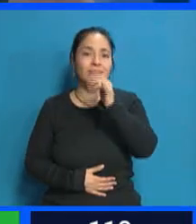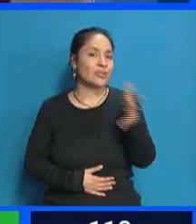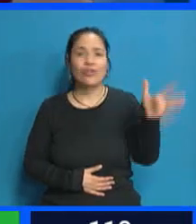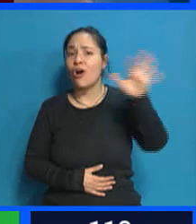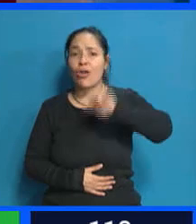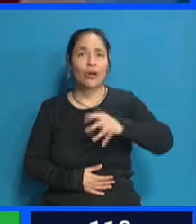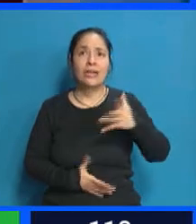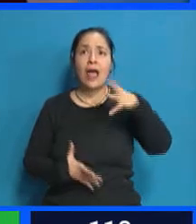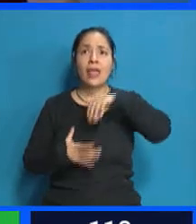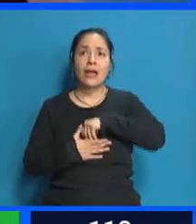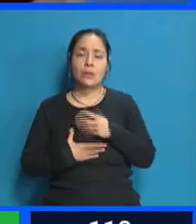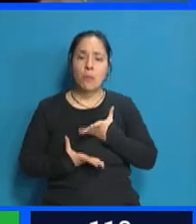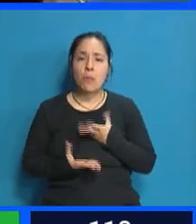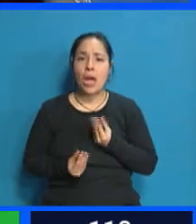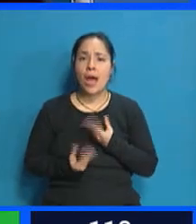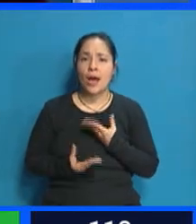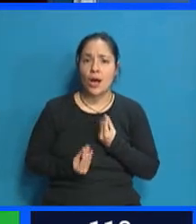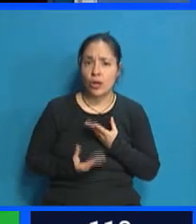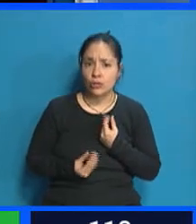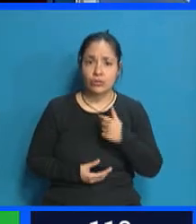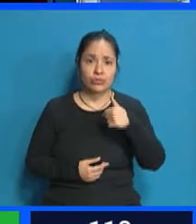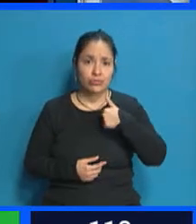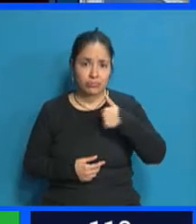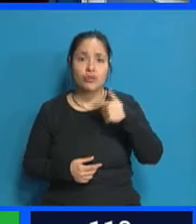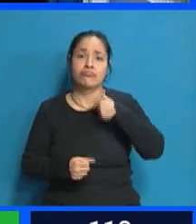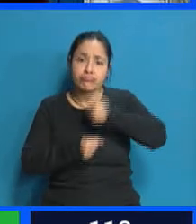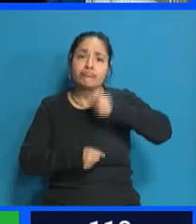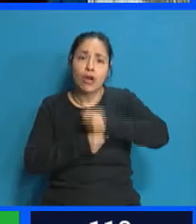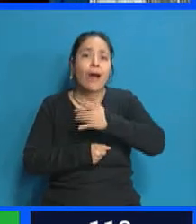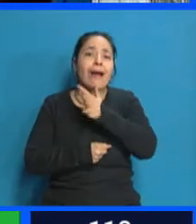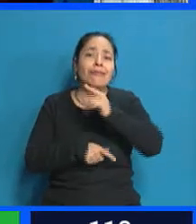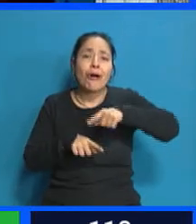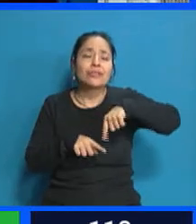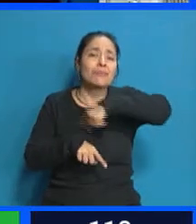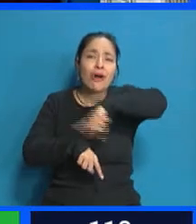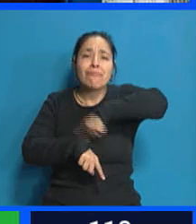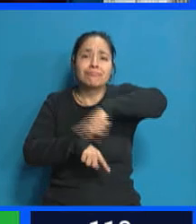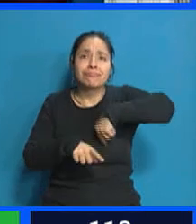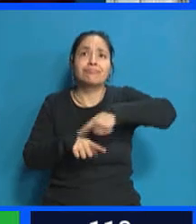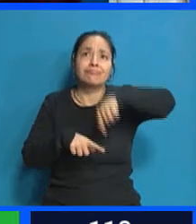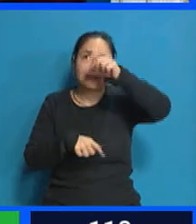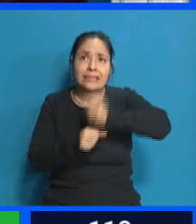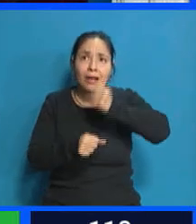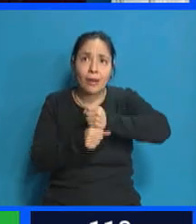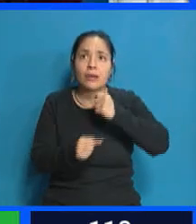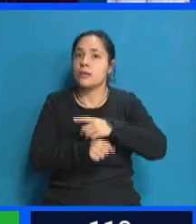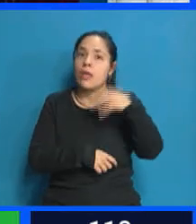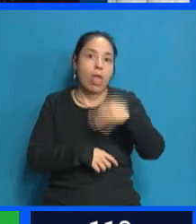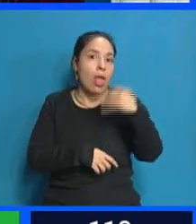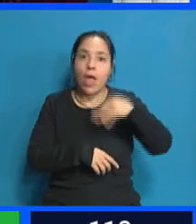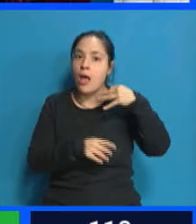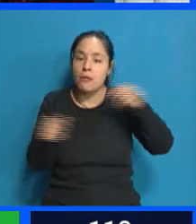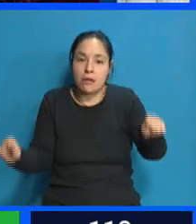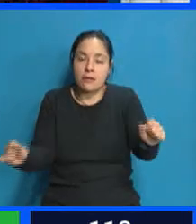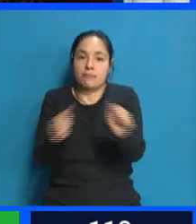con miedo. A pesar de que trabajo 14 horas al día, tenés que trabajar encerrado, cuidar tu